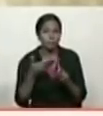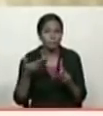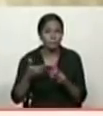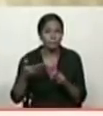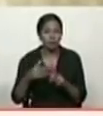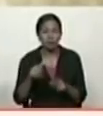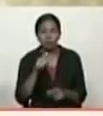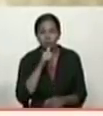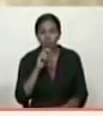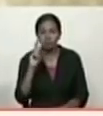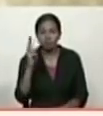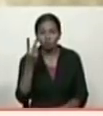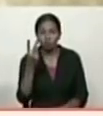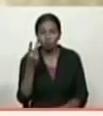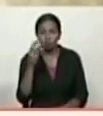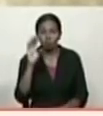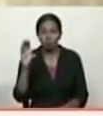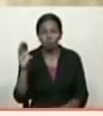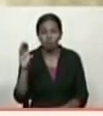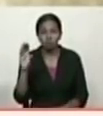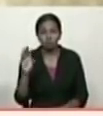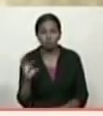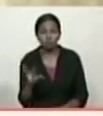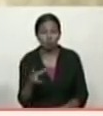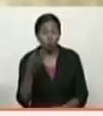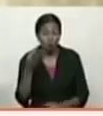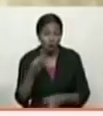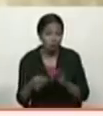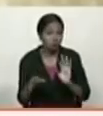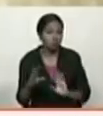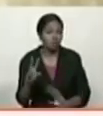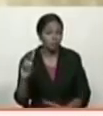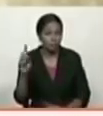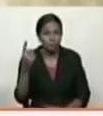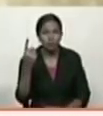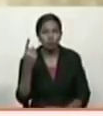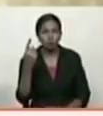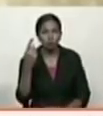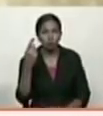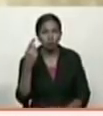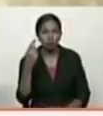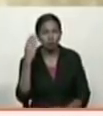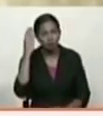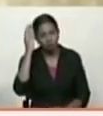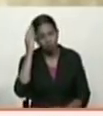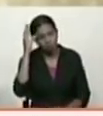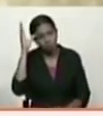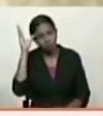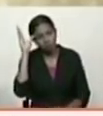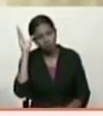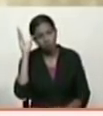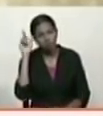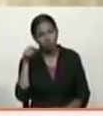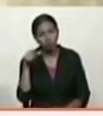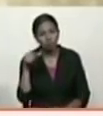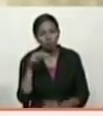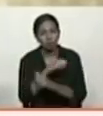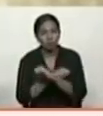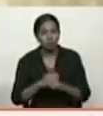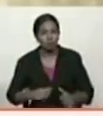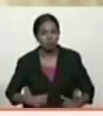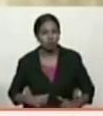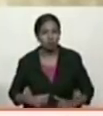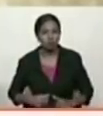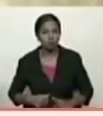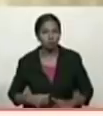era el segundo país, quizá el primero en capacidades, en calidad del equipamiento militar? Bueno, precisamente